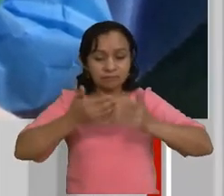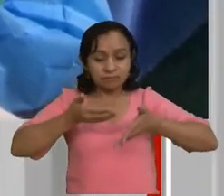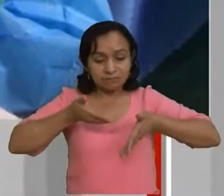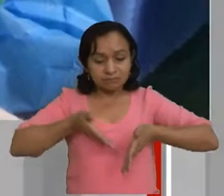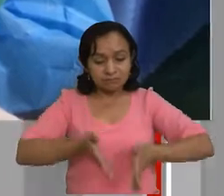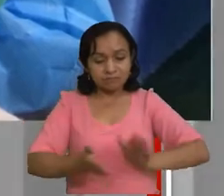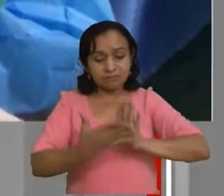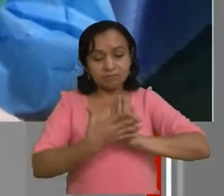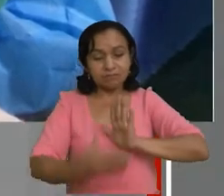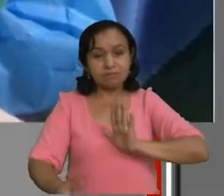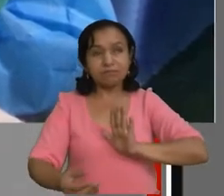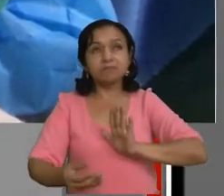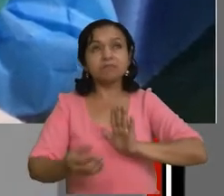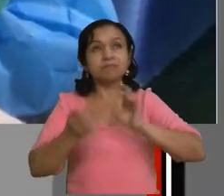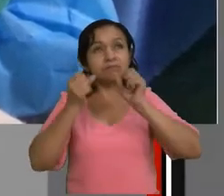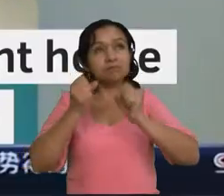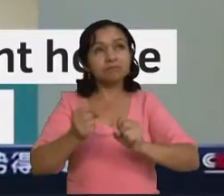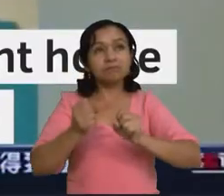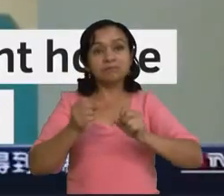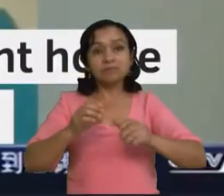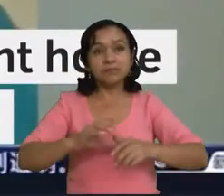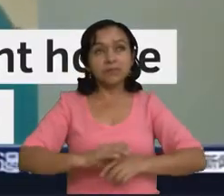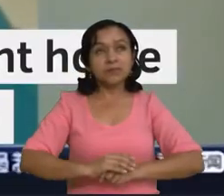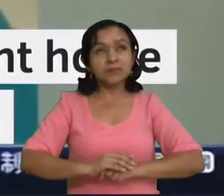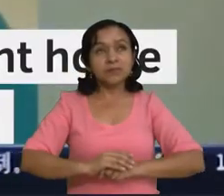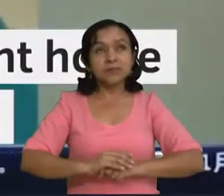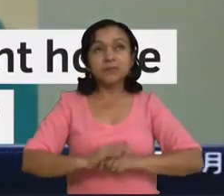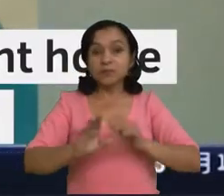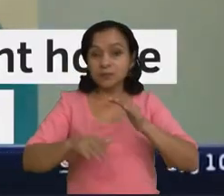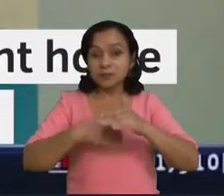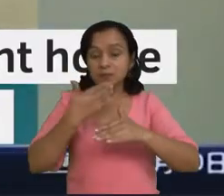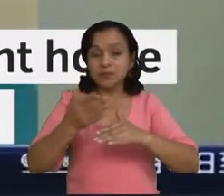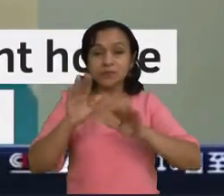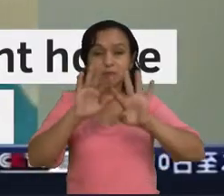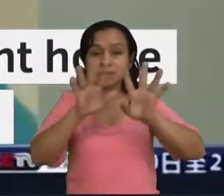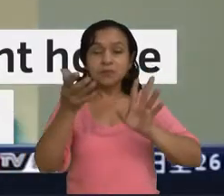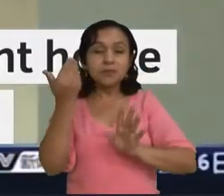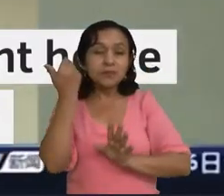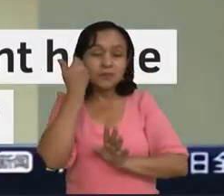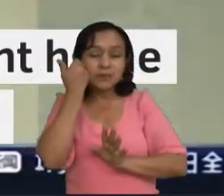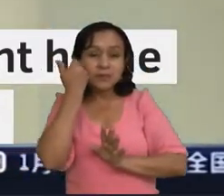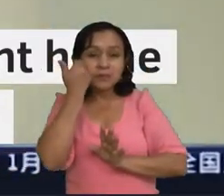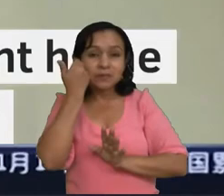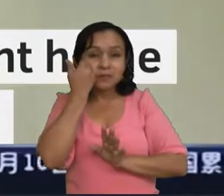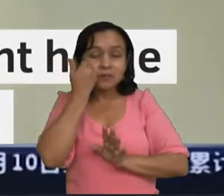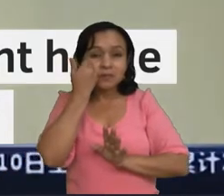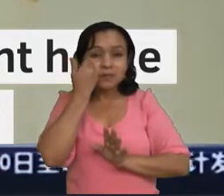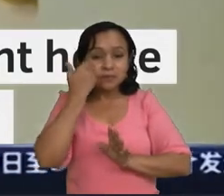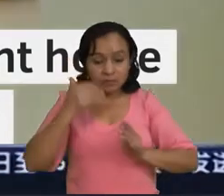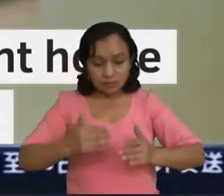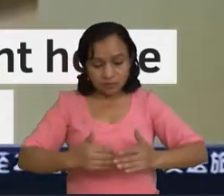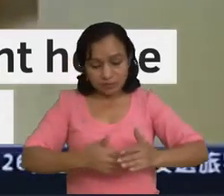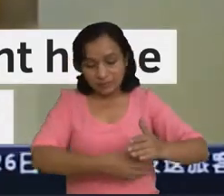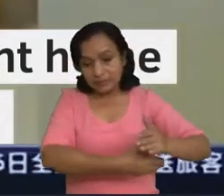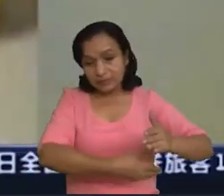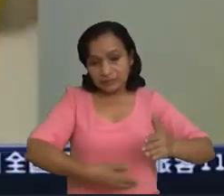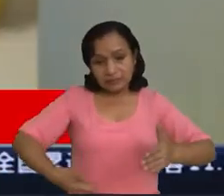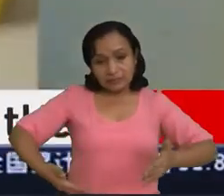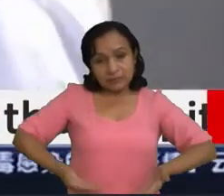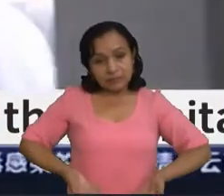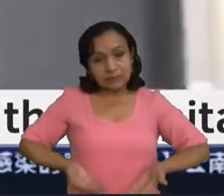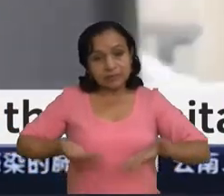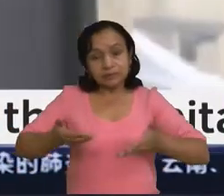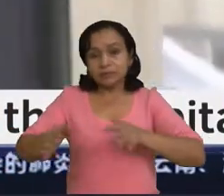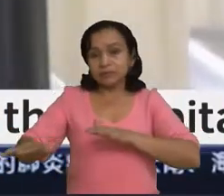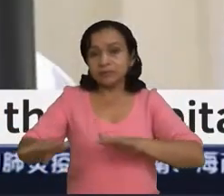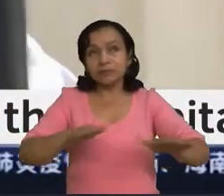embarazo, informó Reuters. Luego que una paciente embarazada infectada fue sometida a cesárea, pues no podía